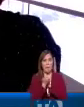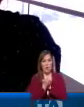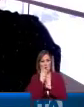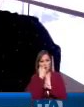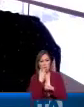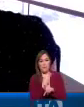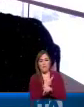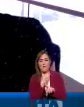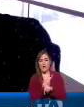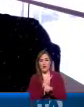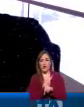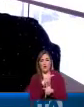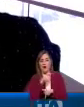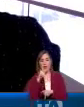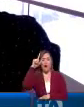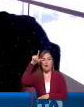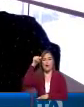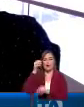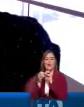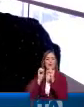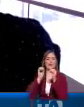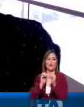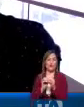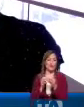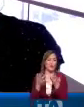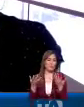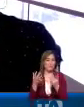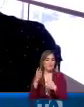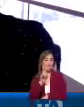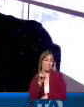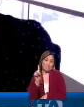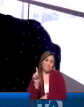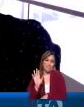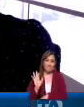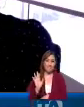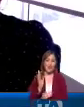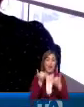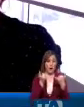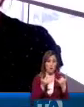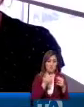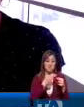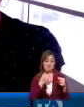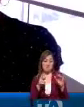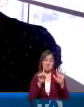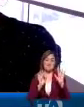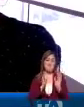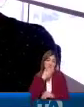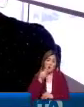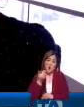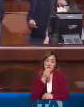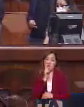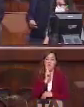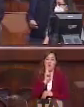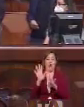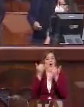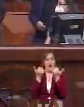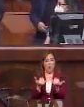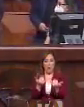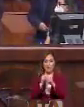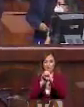intereses personales sobre los intereses del país. Es mejor que se revelen ahora y que la gente los pueda tener claramente identificados.